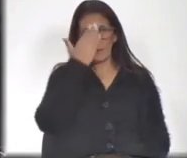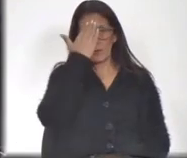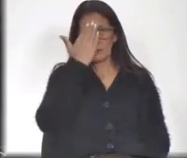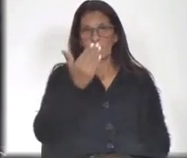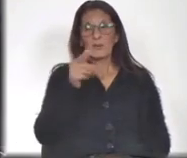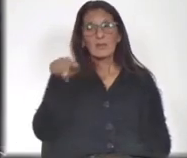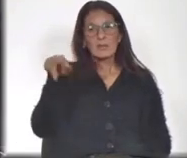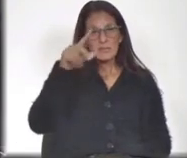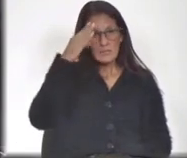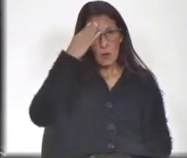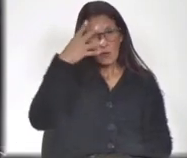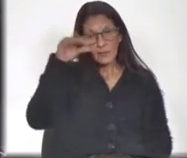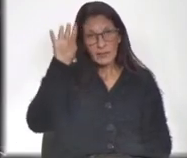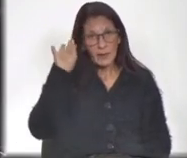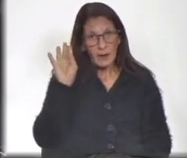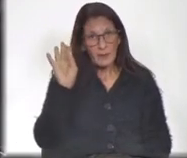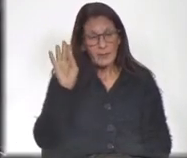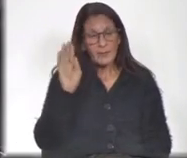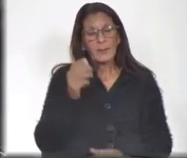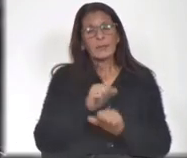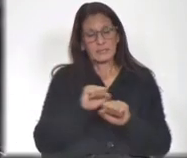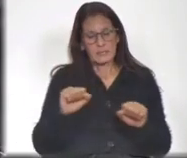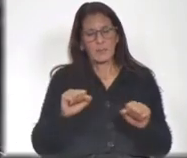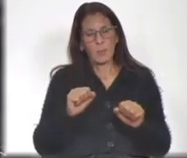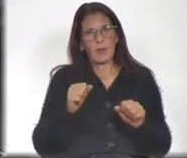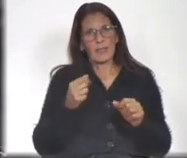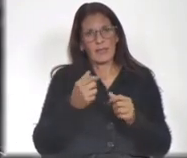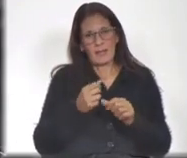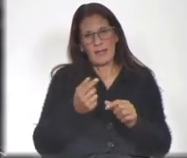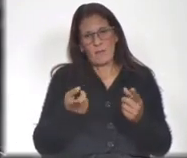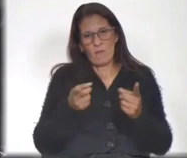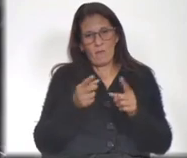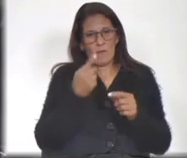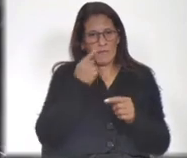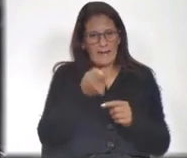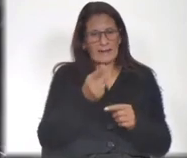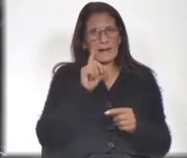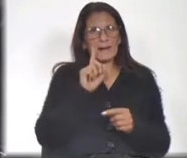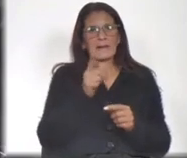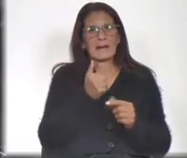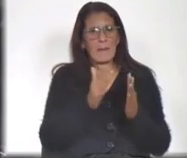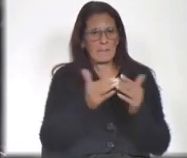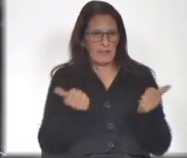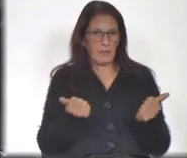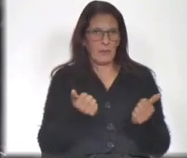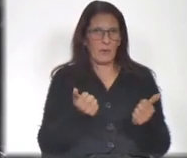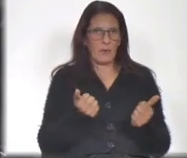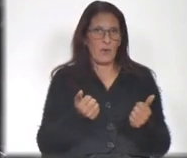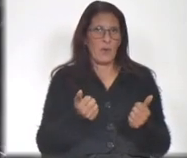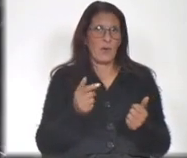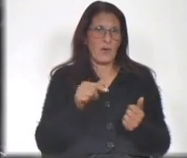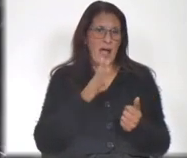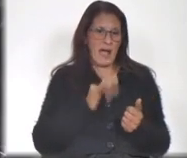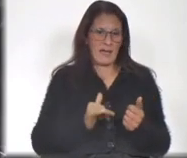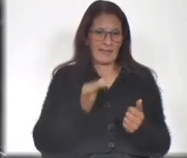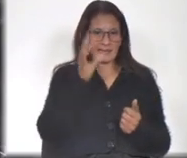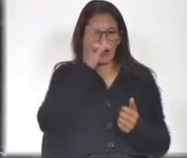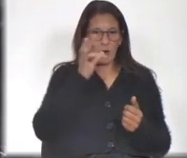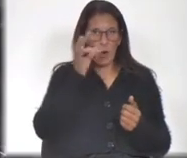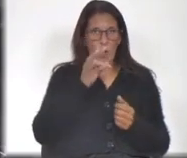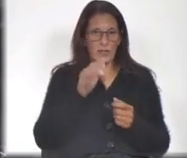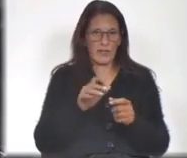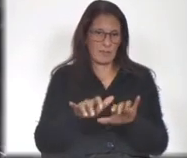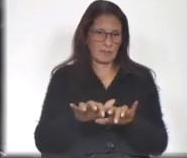se han olvidado de ello, se puede recurrir rápidamente. Hoy es muy fácil acceder, por los medios que tenemos, tecnológicos,